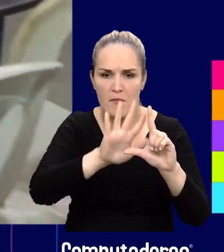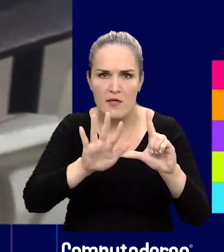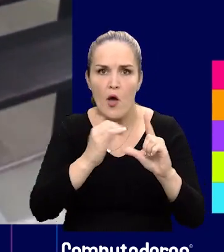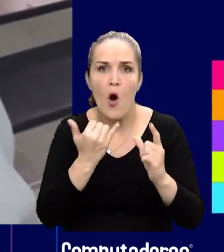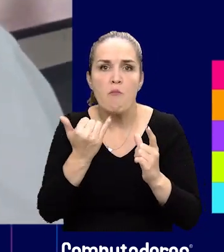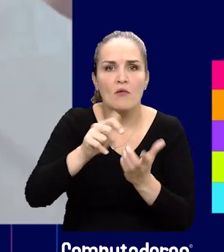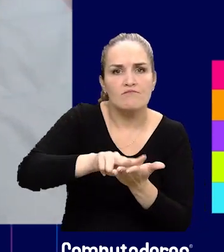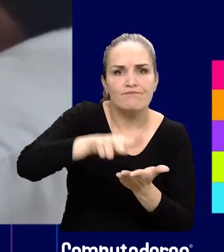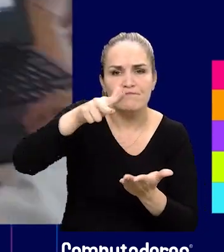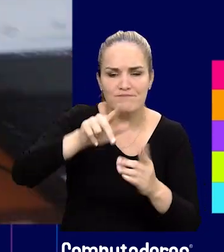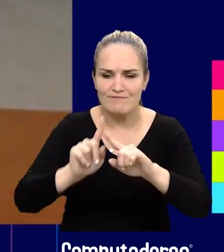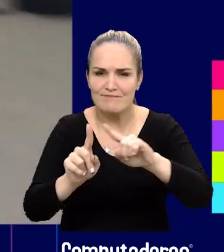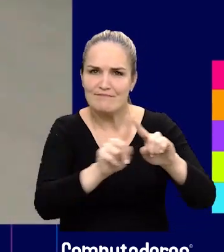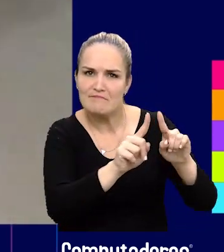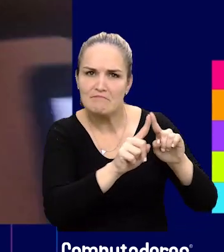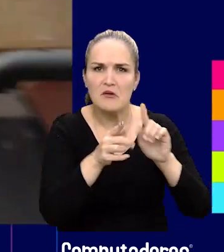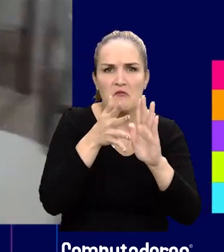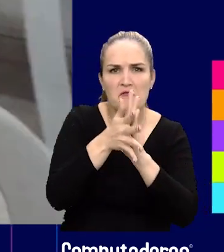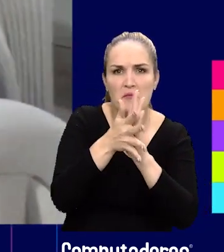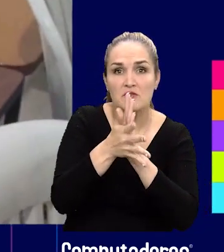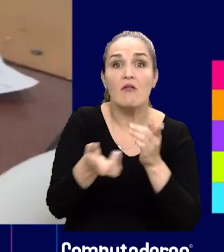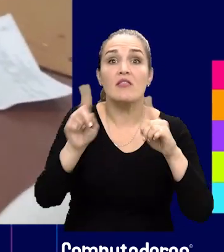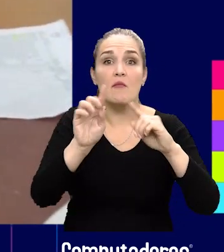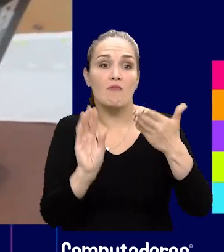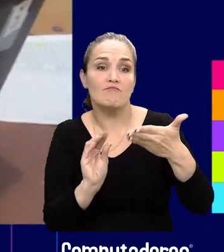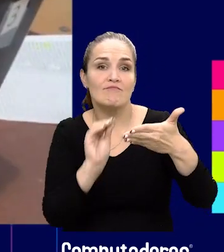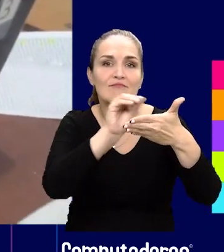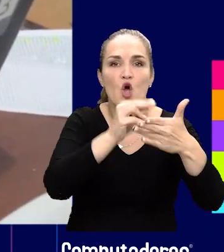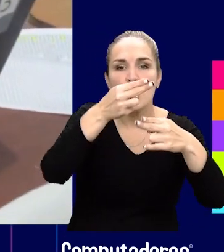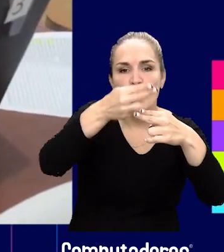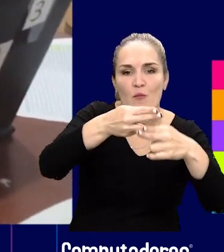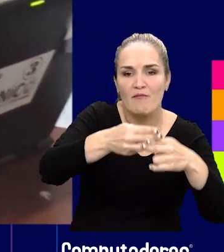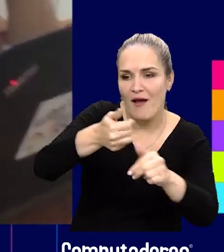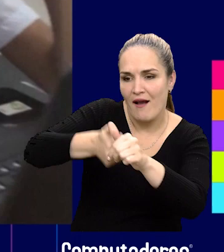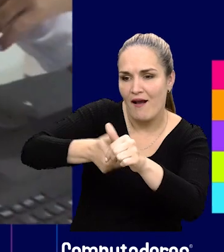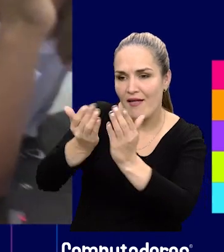como al cargar los datos de los estudiantes.